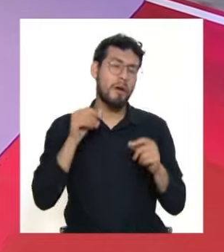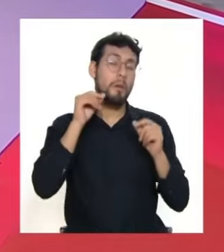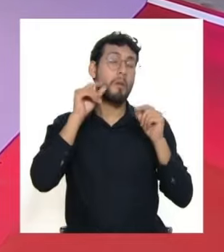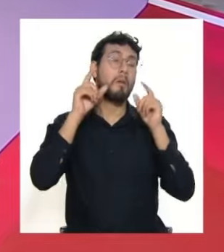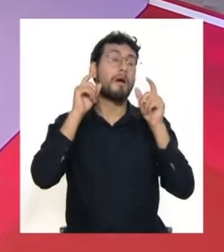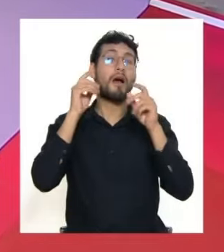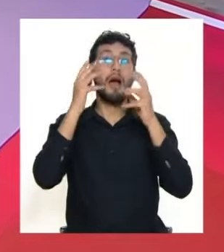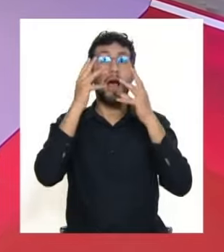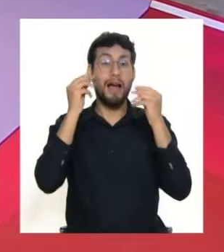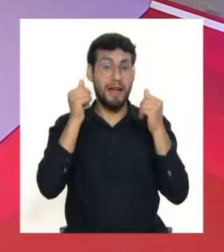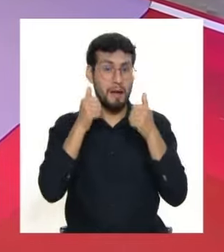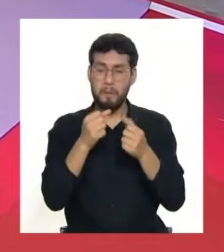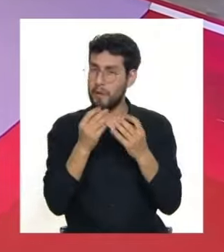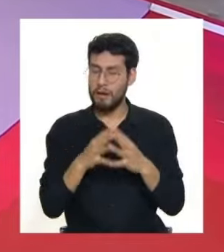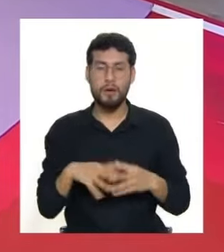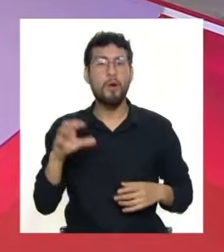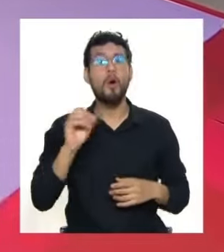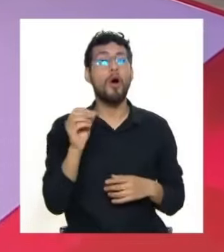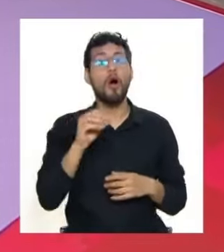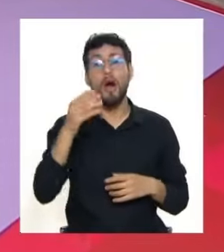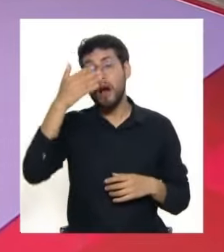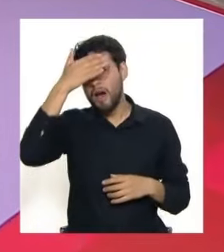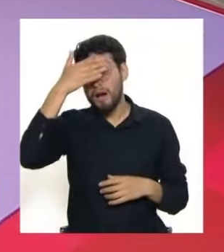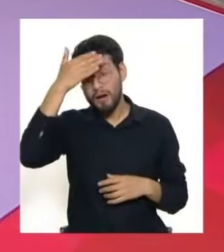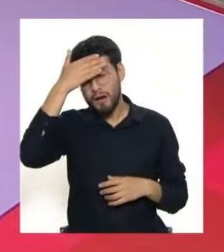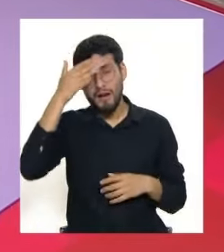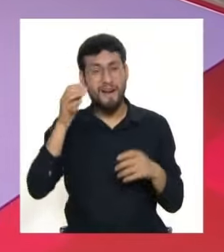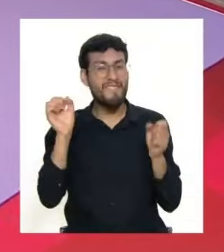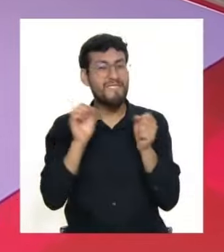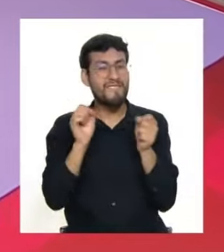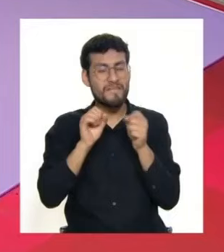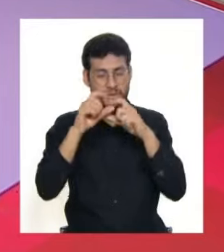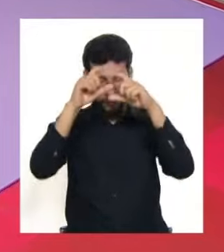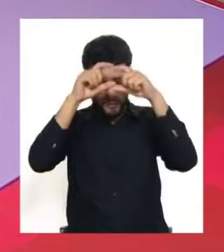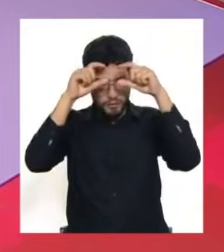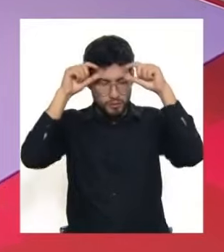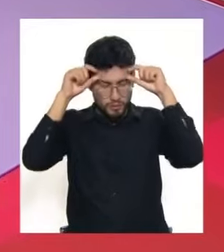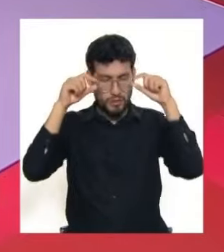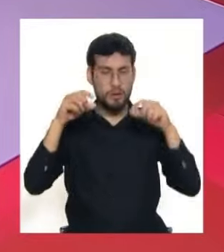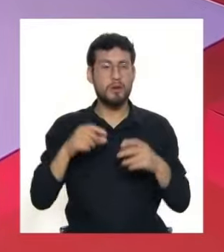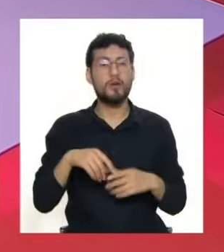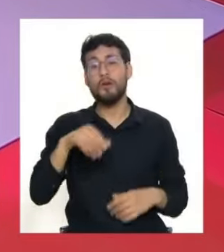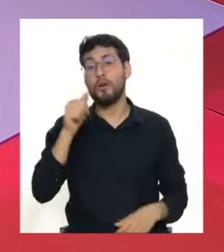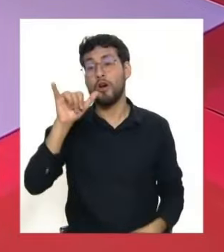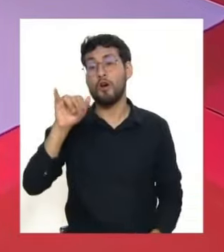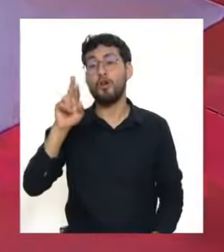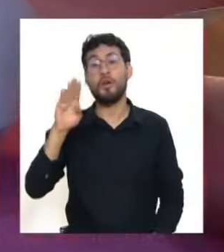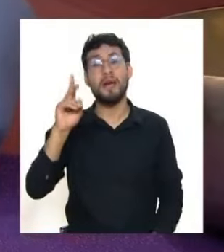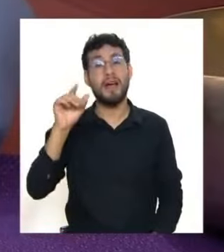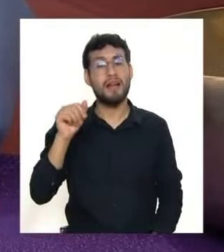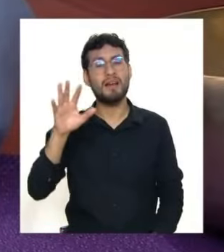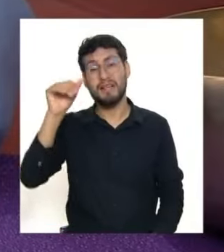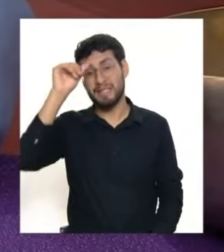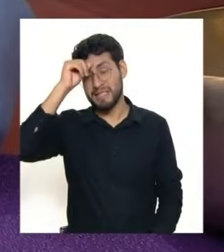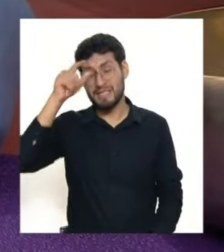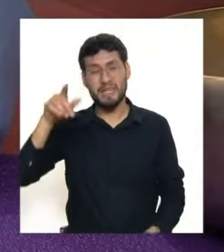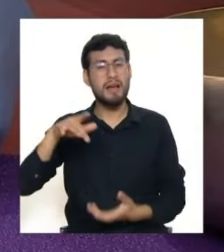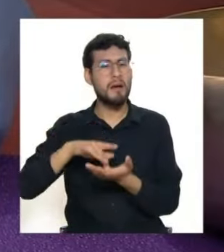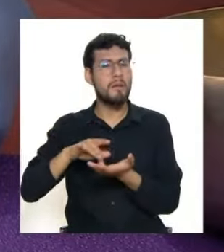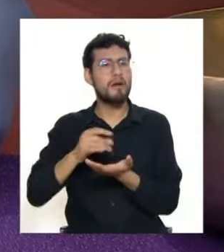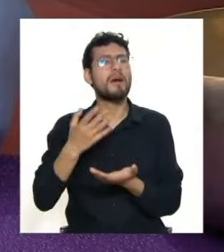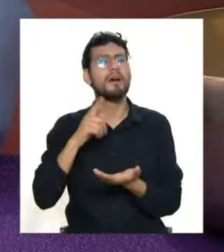ayuda, por ejemplo, ponerse paños fríos en la frente. La Ayurveda, que es la medicina de la India,